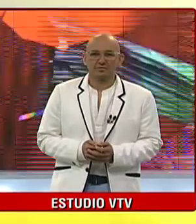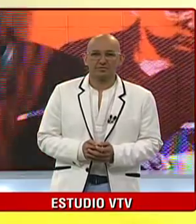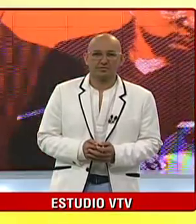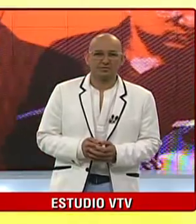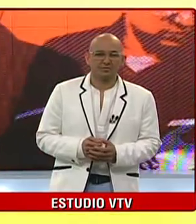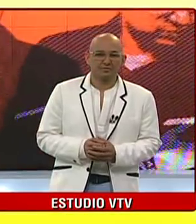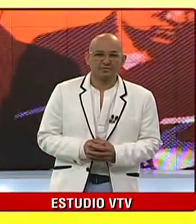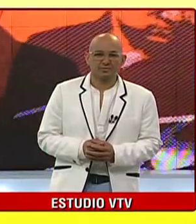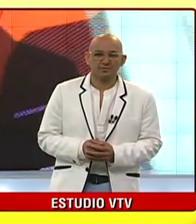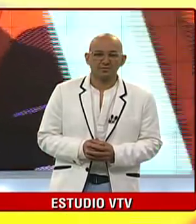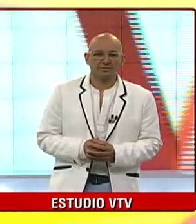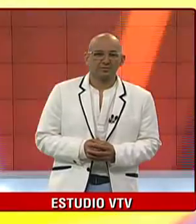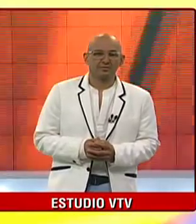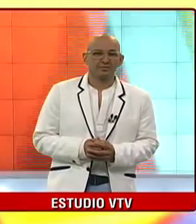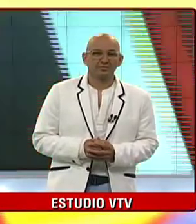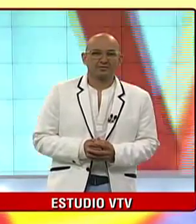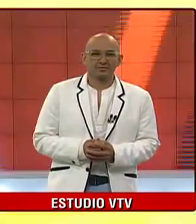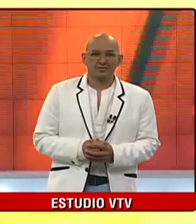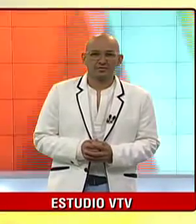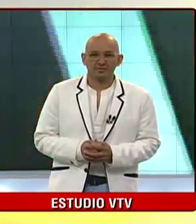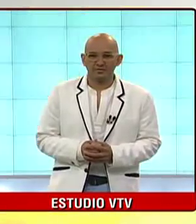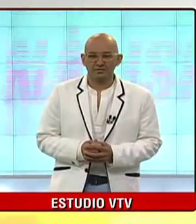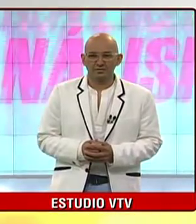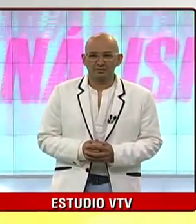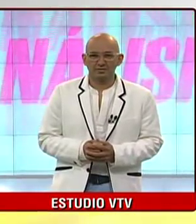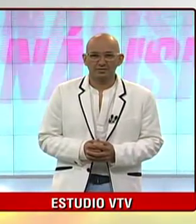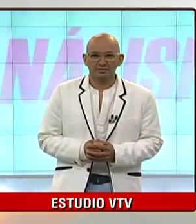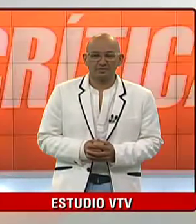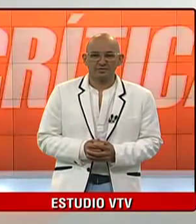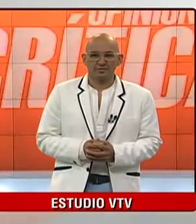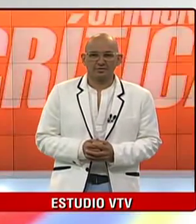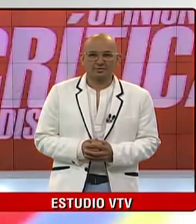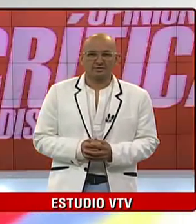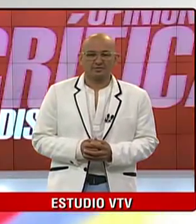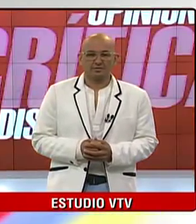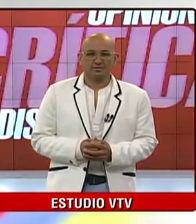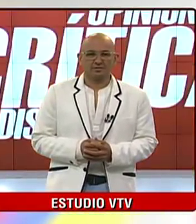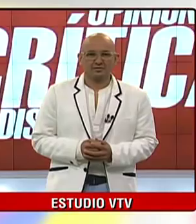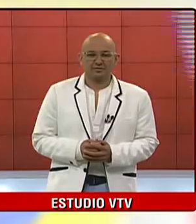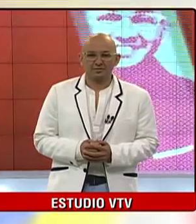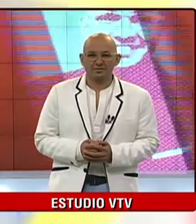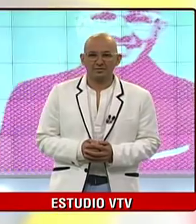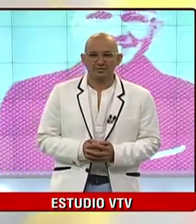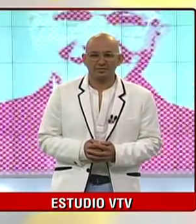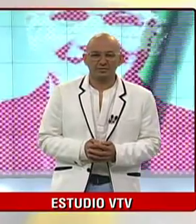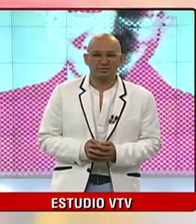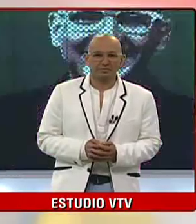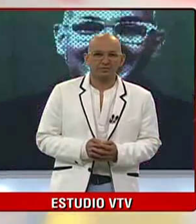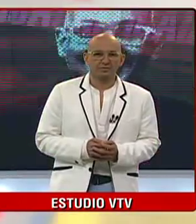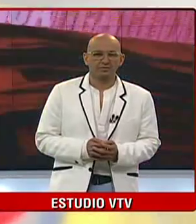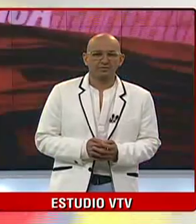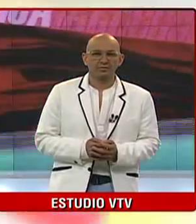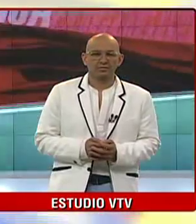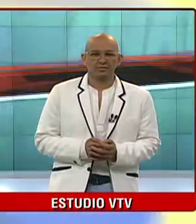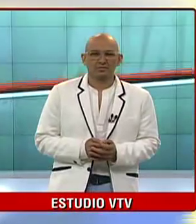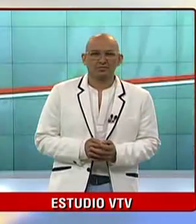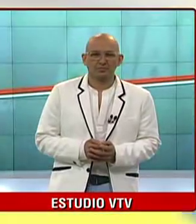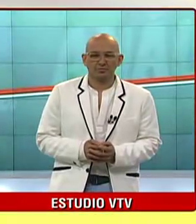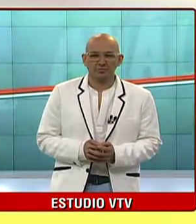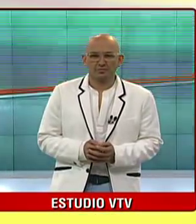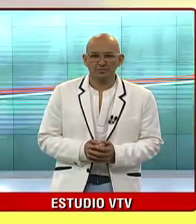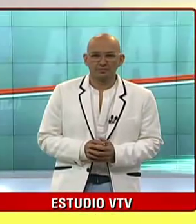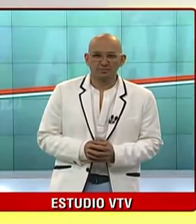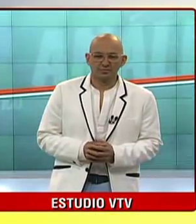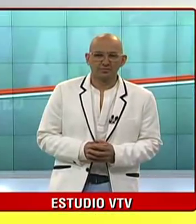Pirela, cayendo y corriendo. Hoy yo conversé con él y me dijo que tenía comentarios y revelaciones. Yo le dije,